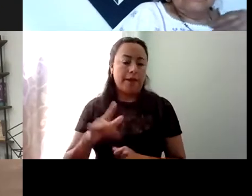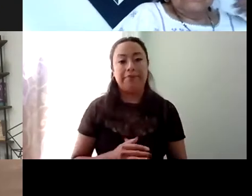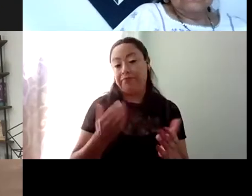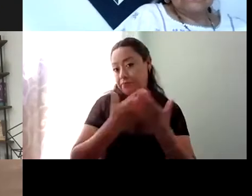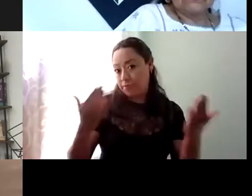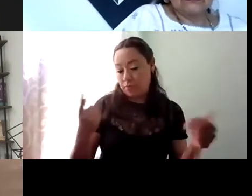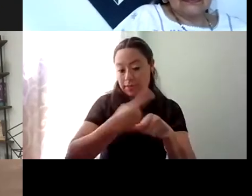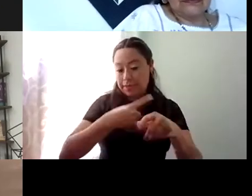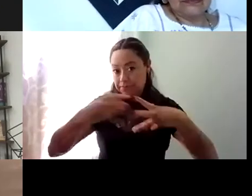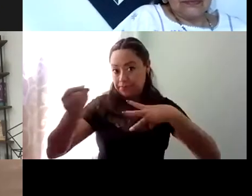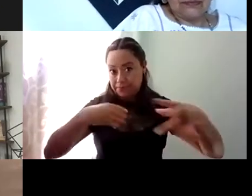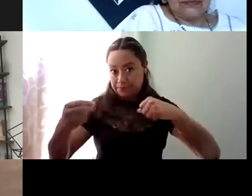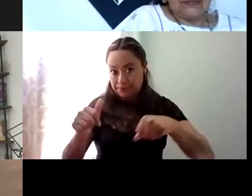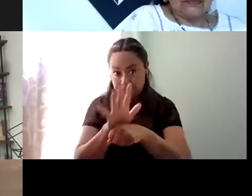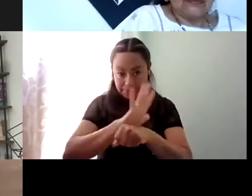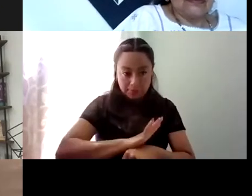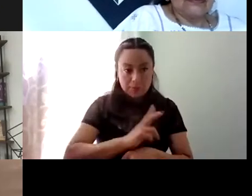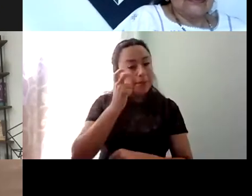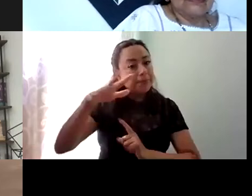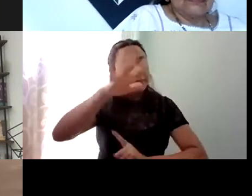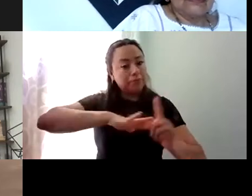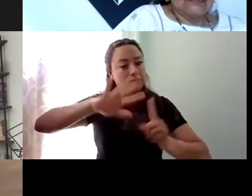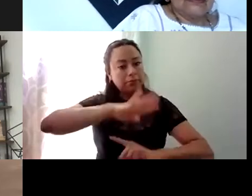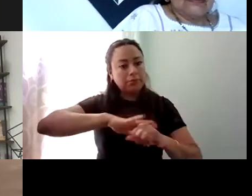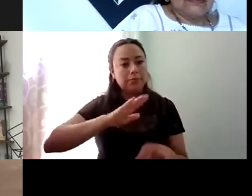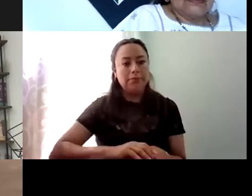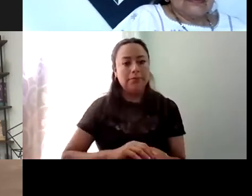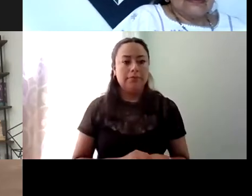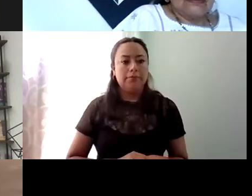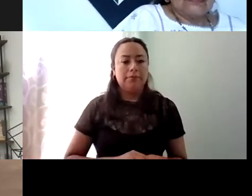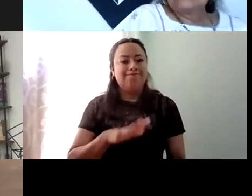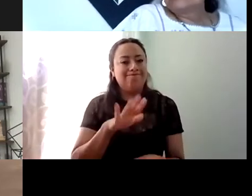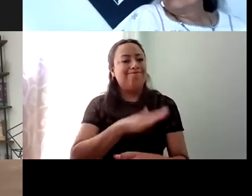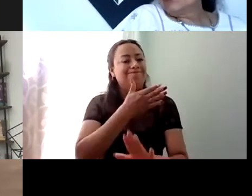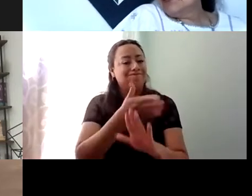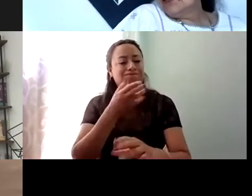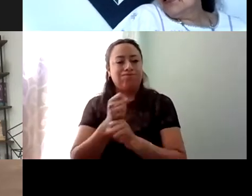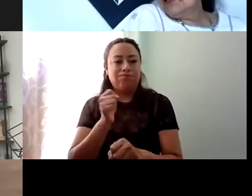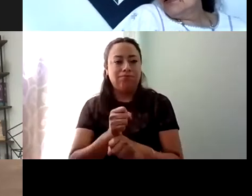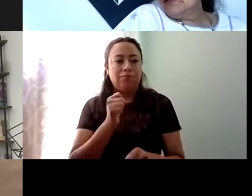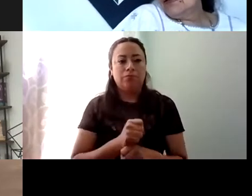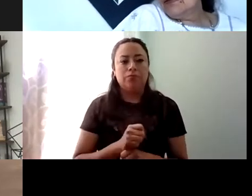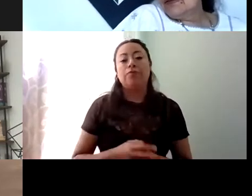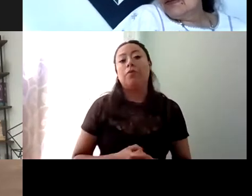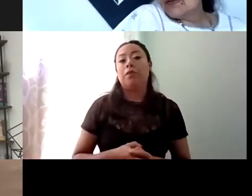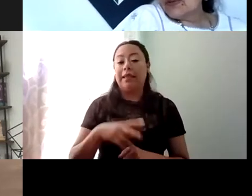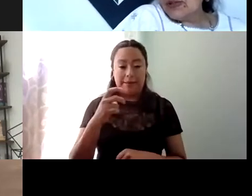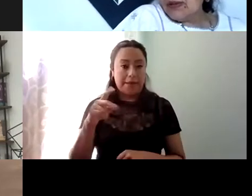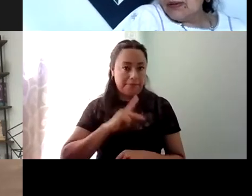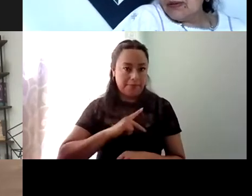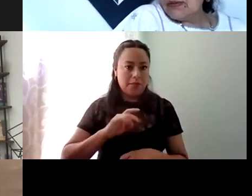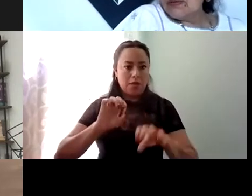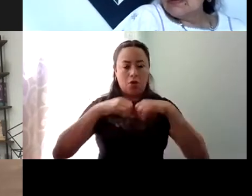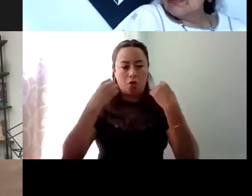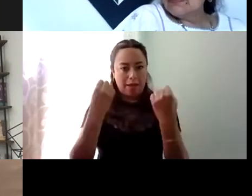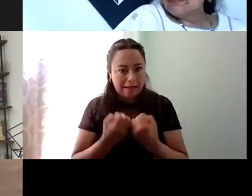este sector de la población ha sido uno de los más golpeados. De un estudio que realizó WIGO sobre el impacto del COVID-19 en